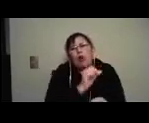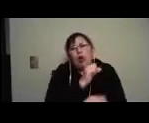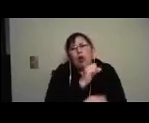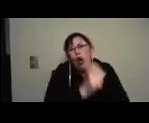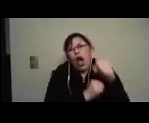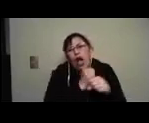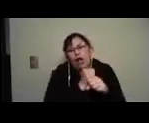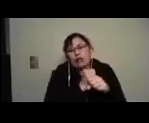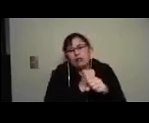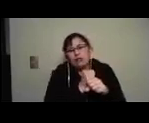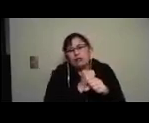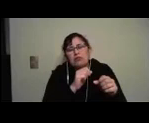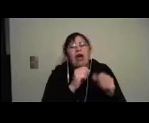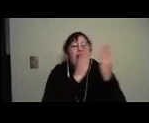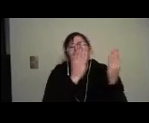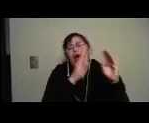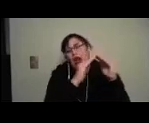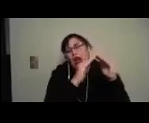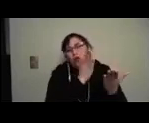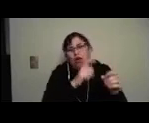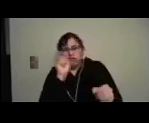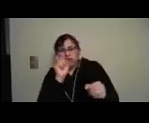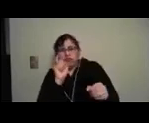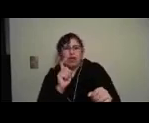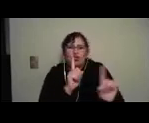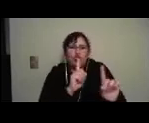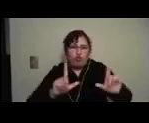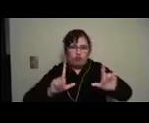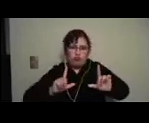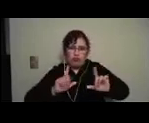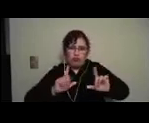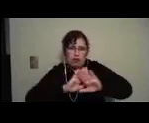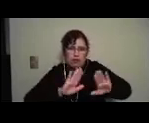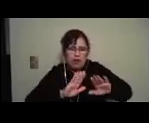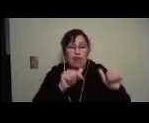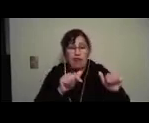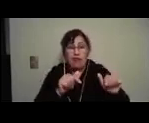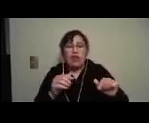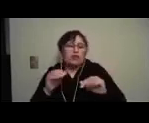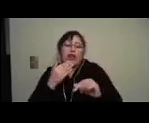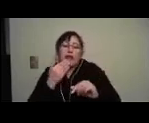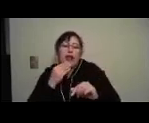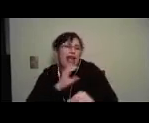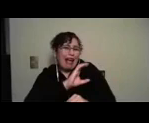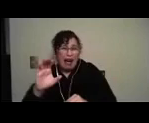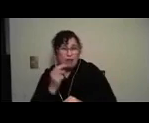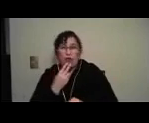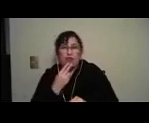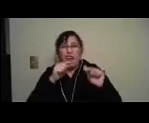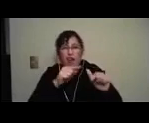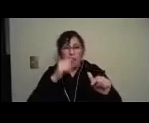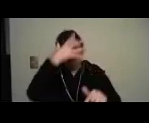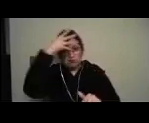o condición de vulnerabilidad social, tienen mucho más probabilidad de desarrollar algún tipo de demencia,